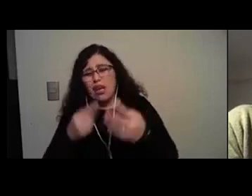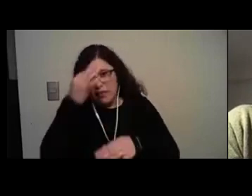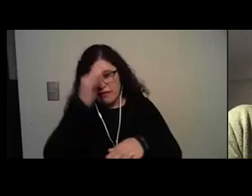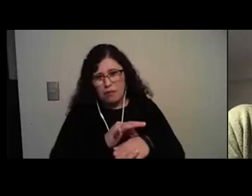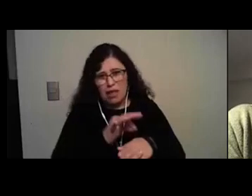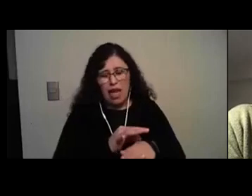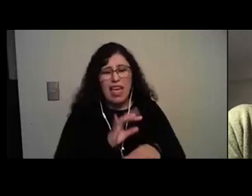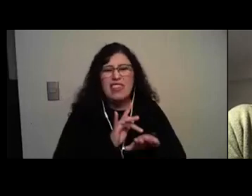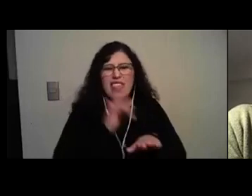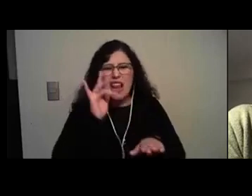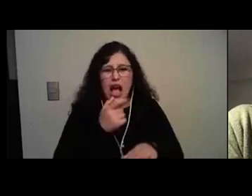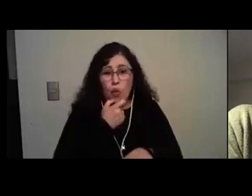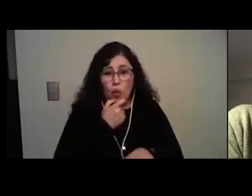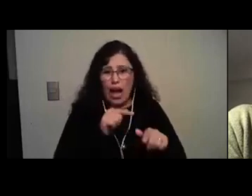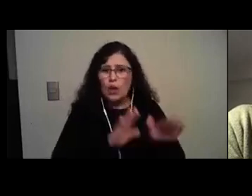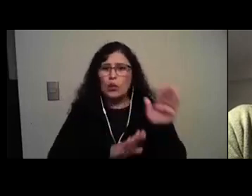ya,